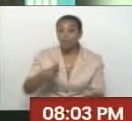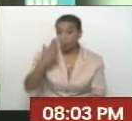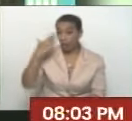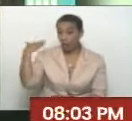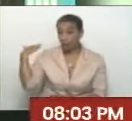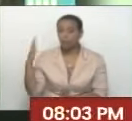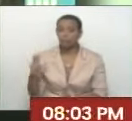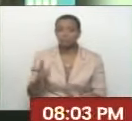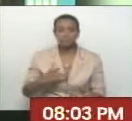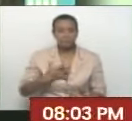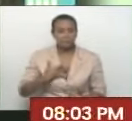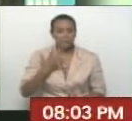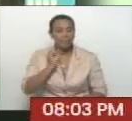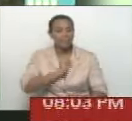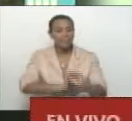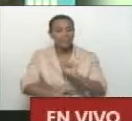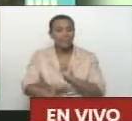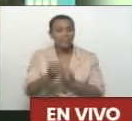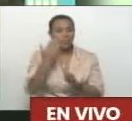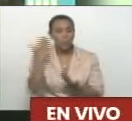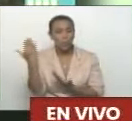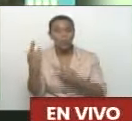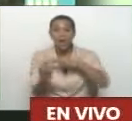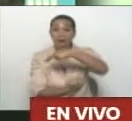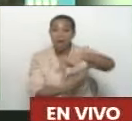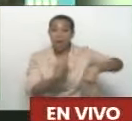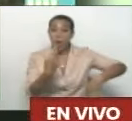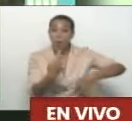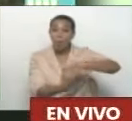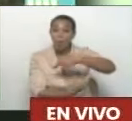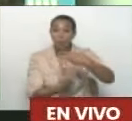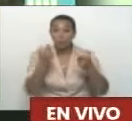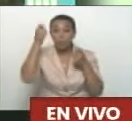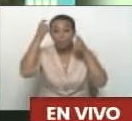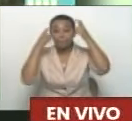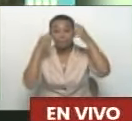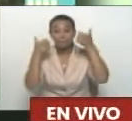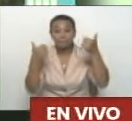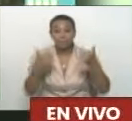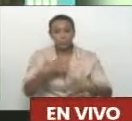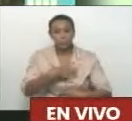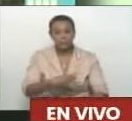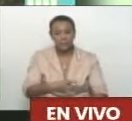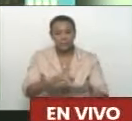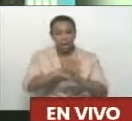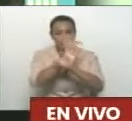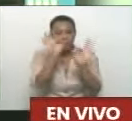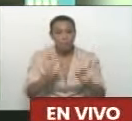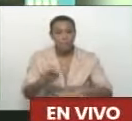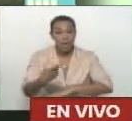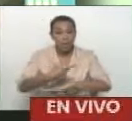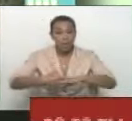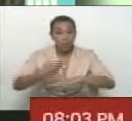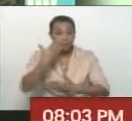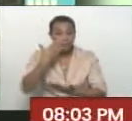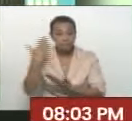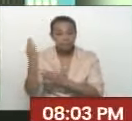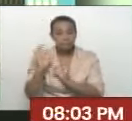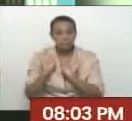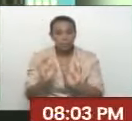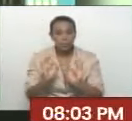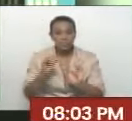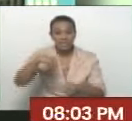es muy estimulante defender una revolución tan bonita, tan interesante,